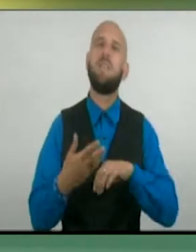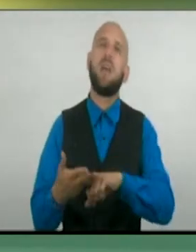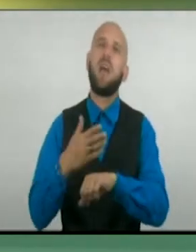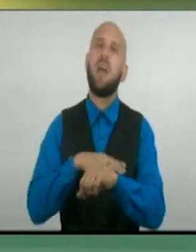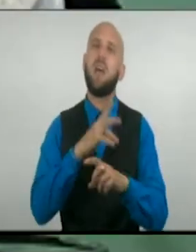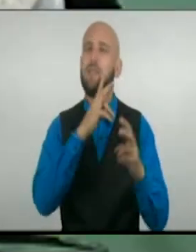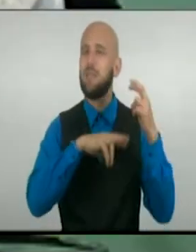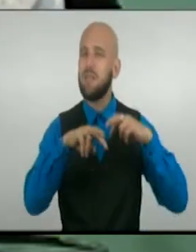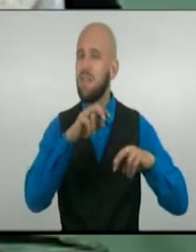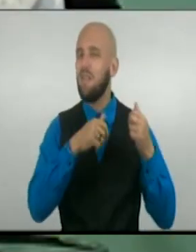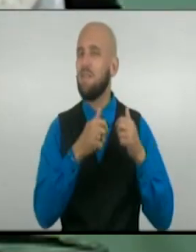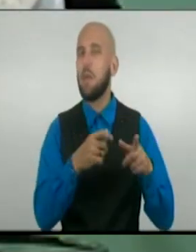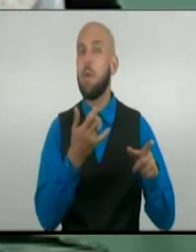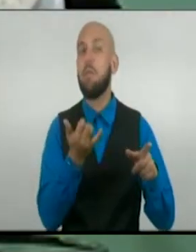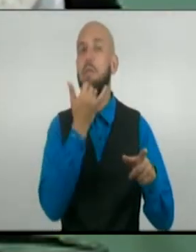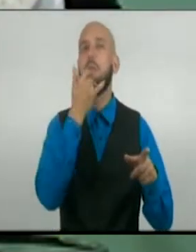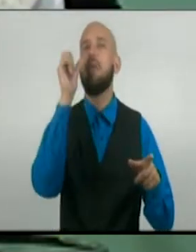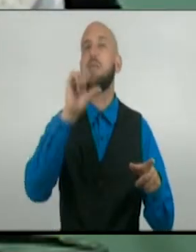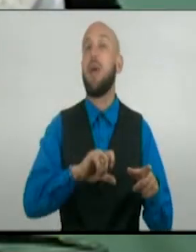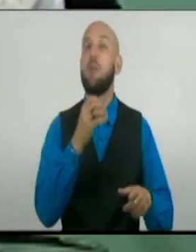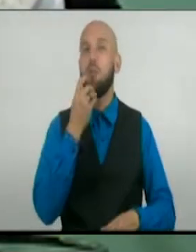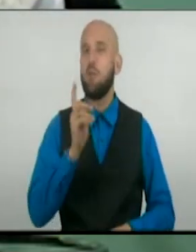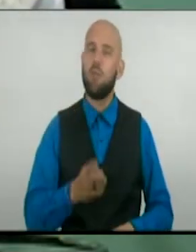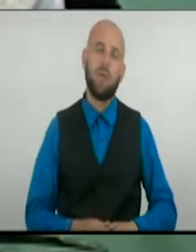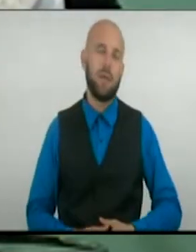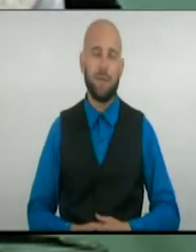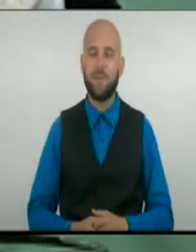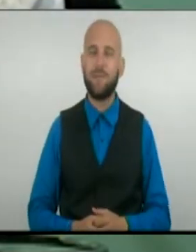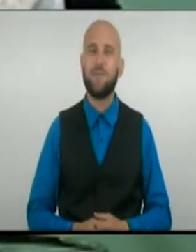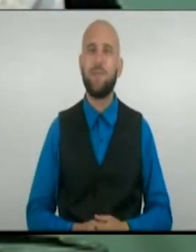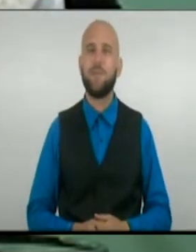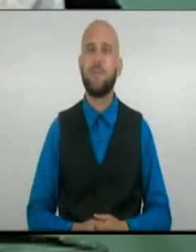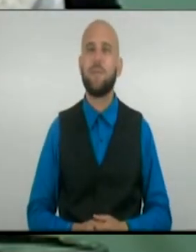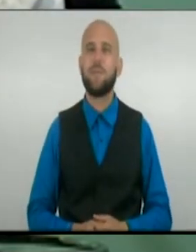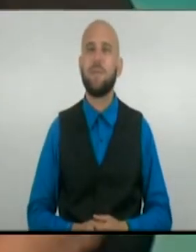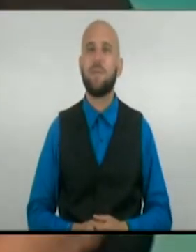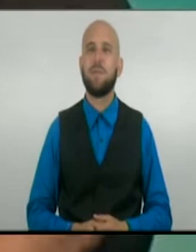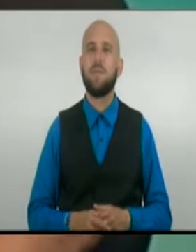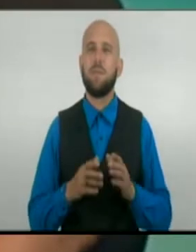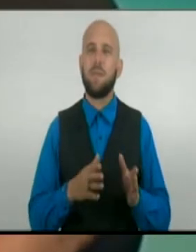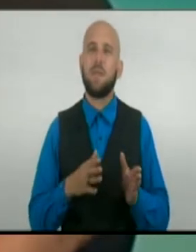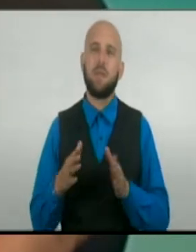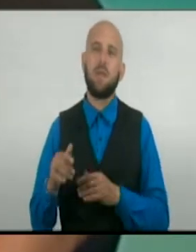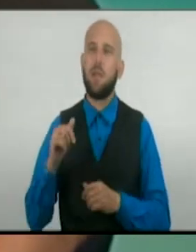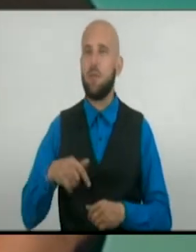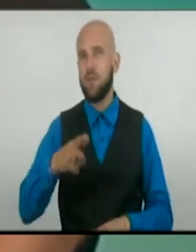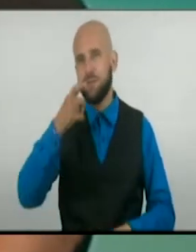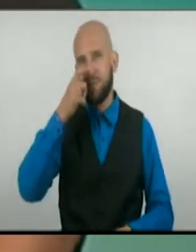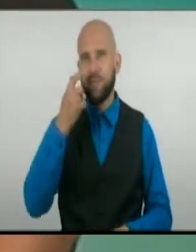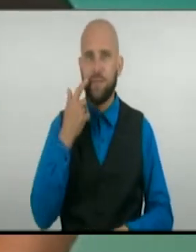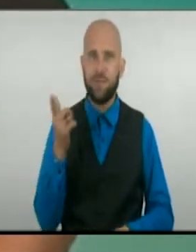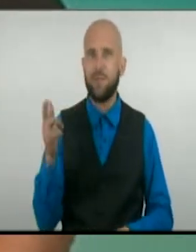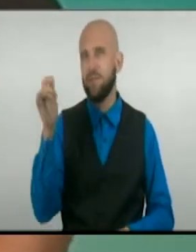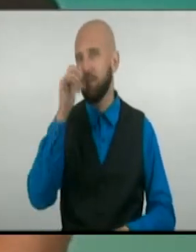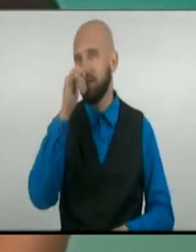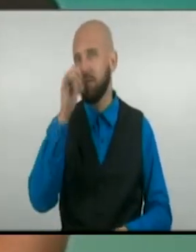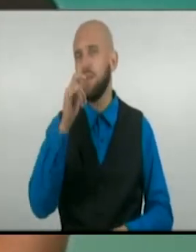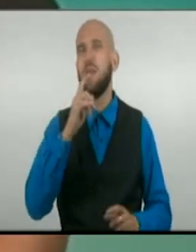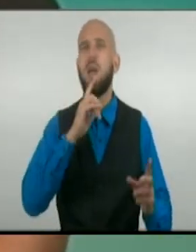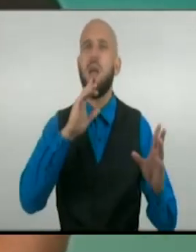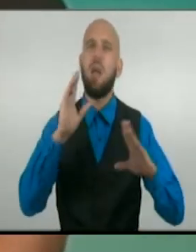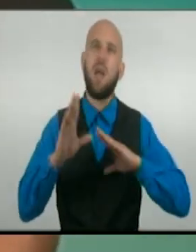cuidarlo una de las premisas que nosotros tenemos y vamos precisamente a este material que abunda